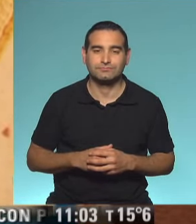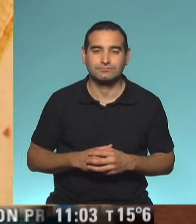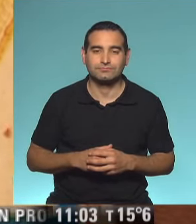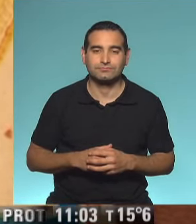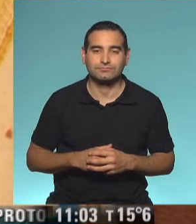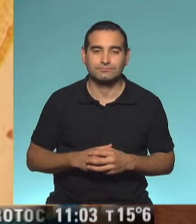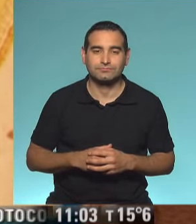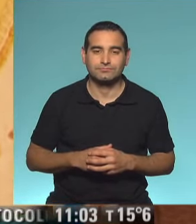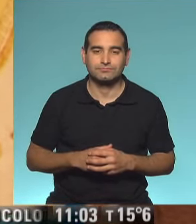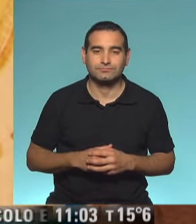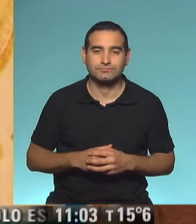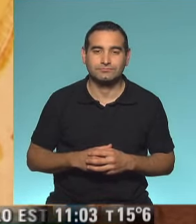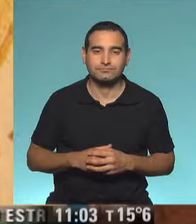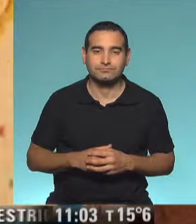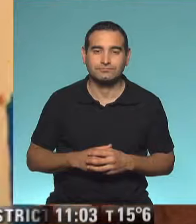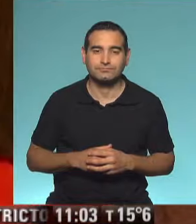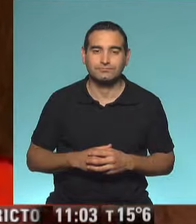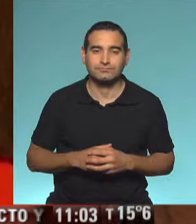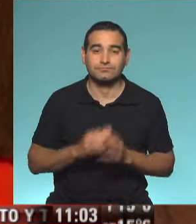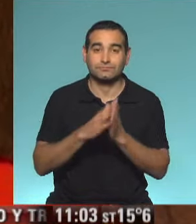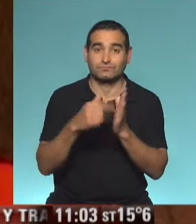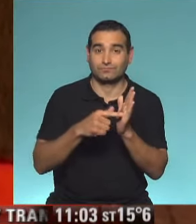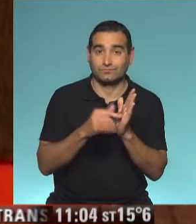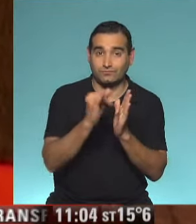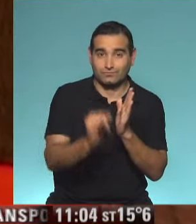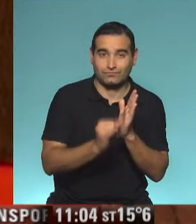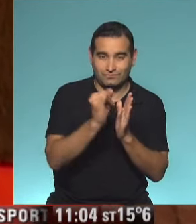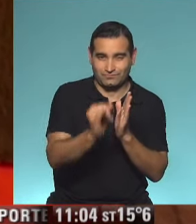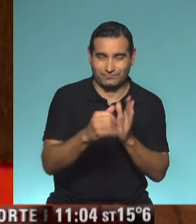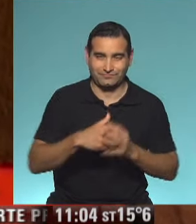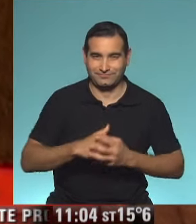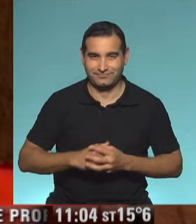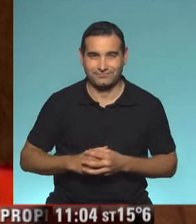Ah, ya lo leyó. De cuento en cuento voy.